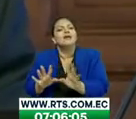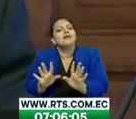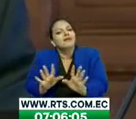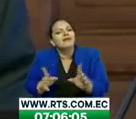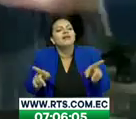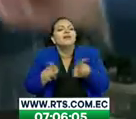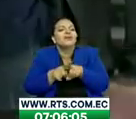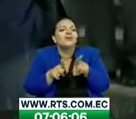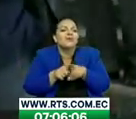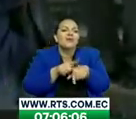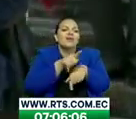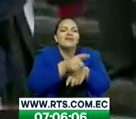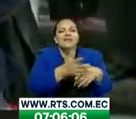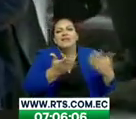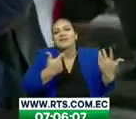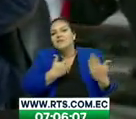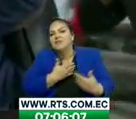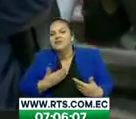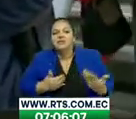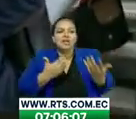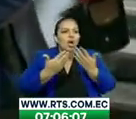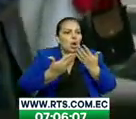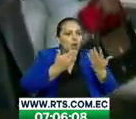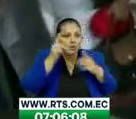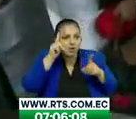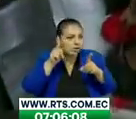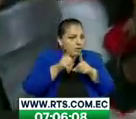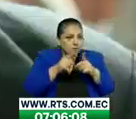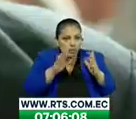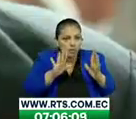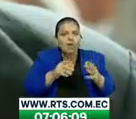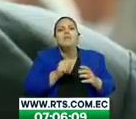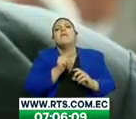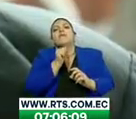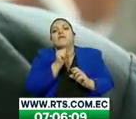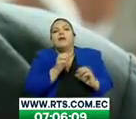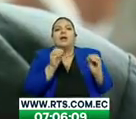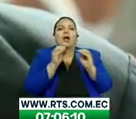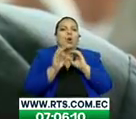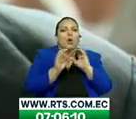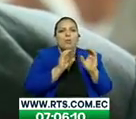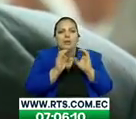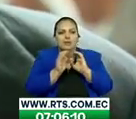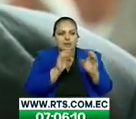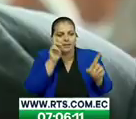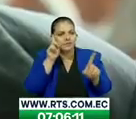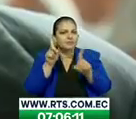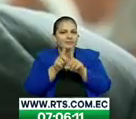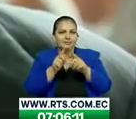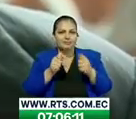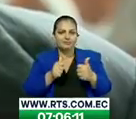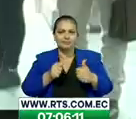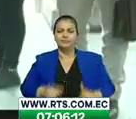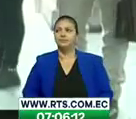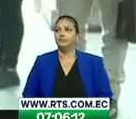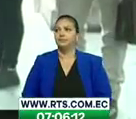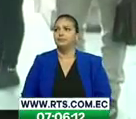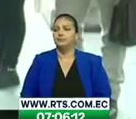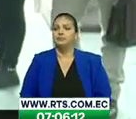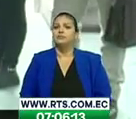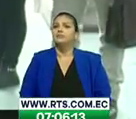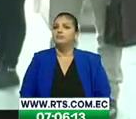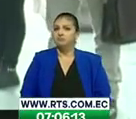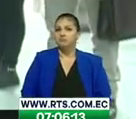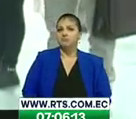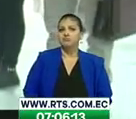están los acuerdos. En torno a este diálogo, el presidente del Frente Unitario de Trabajadores dijo que por primera vez el gobierno discute con ellos todo lo